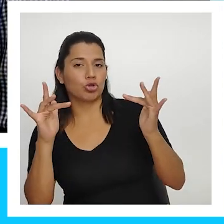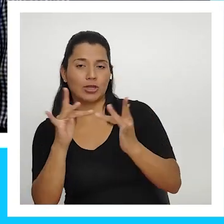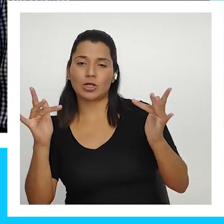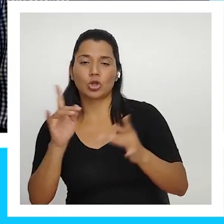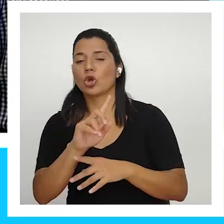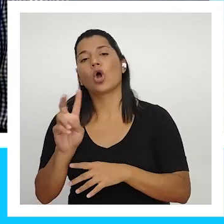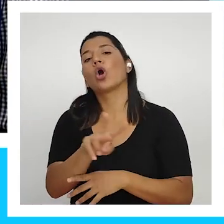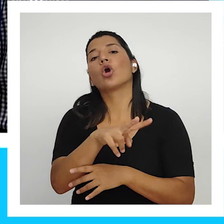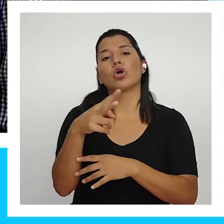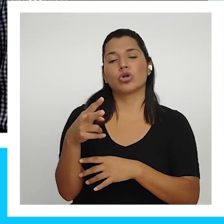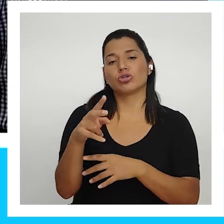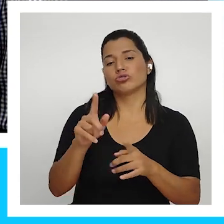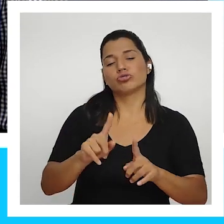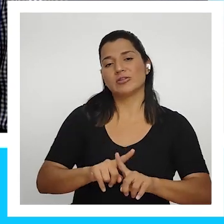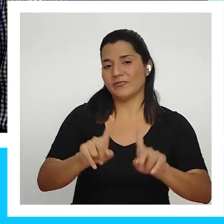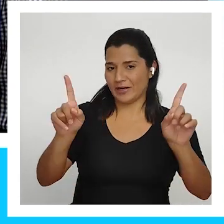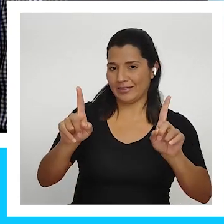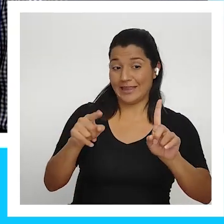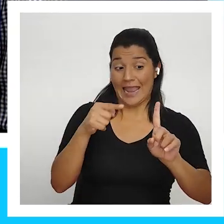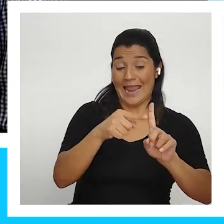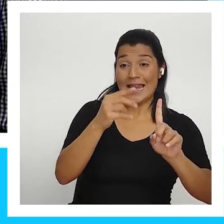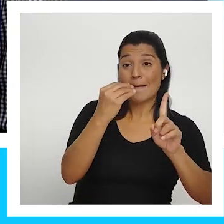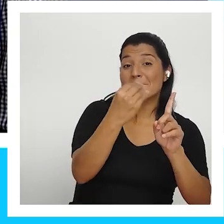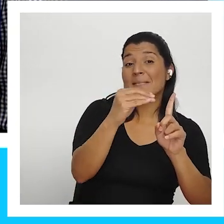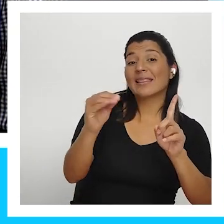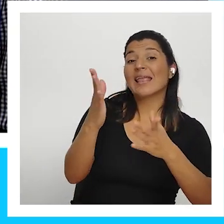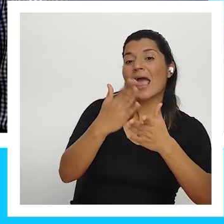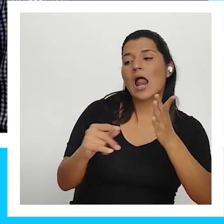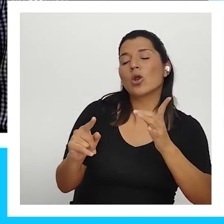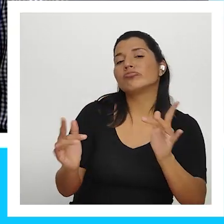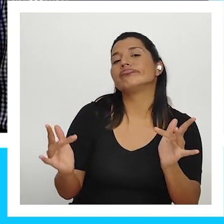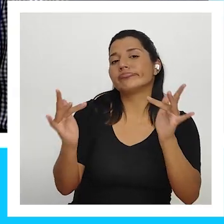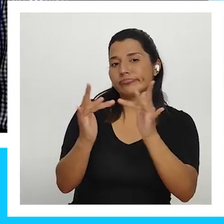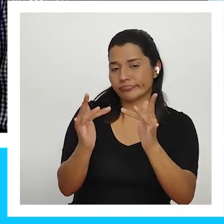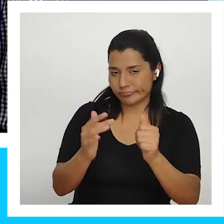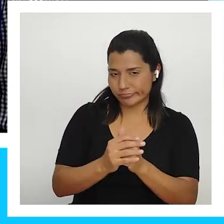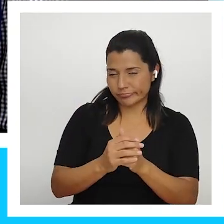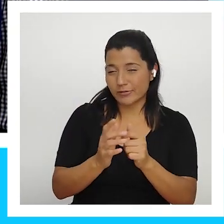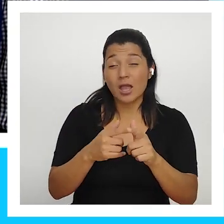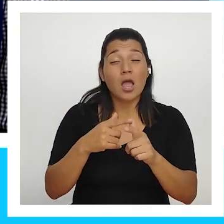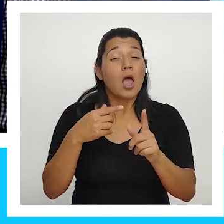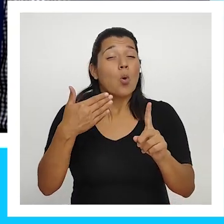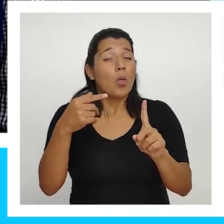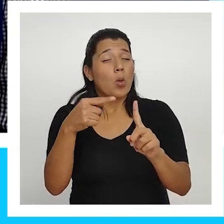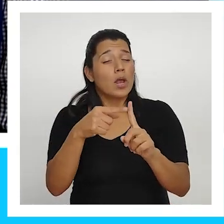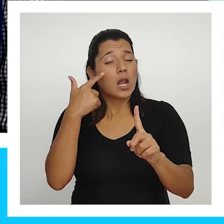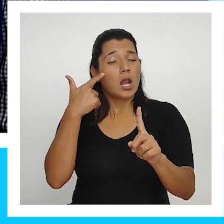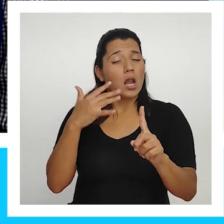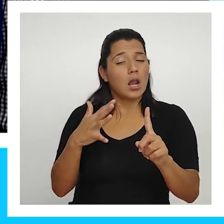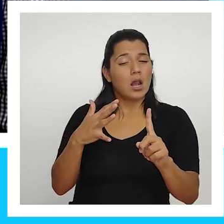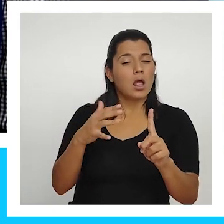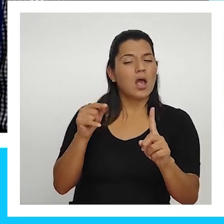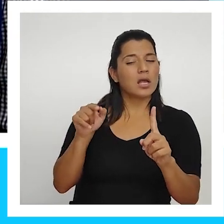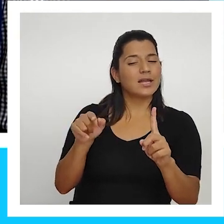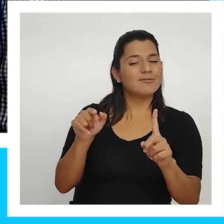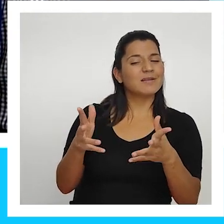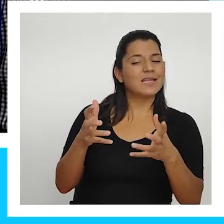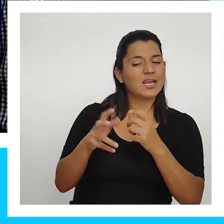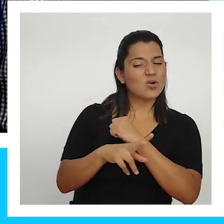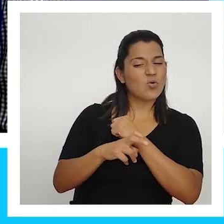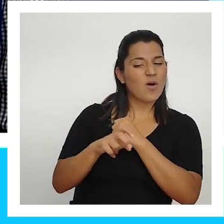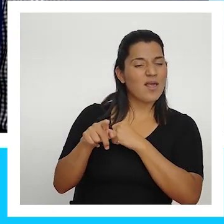ante eso? Porque reacciona ante el miedo, el temor, claro, de que le hagan algo a un familiar, ¿verdad? Claro, sí, esta si se quiere, submodalidad, porque es una situación